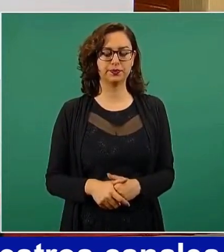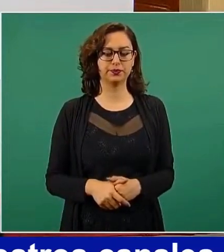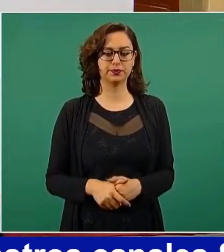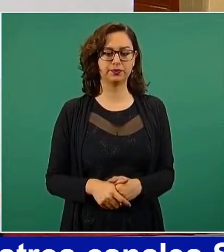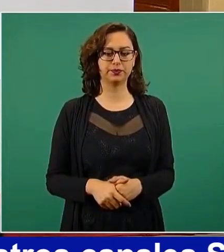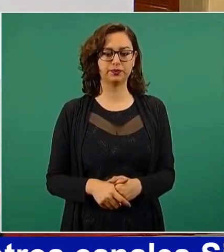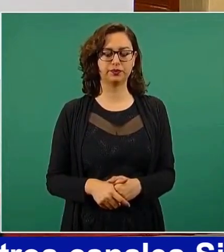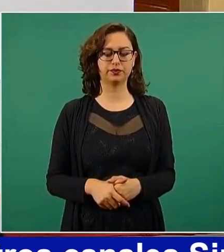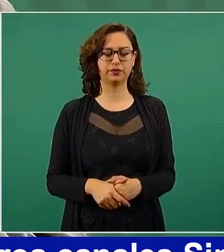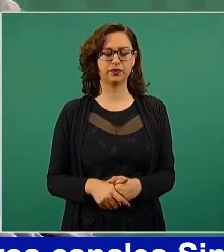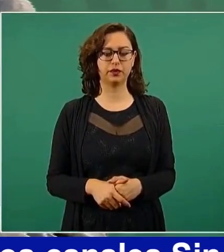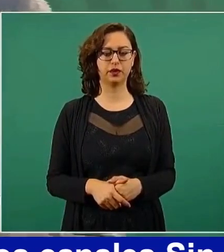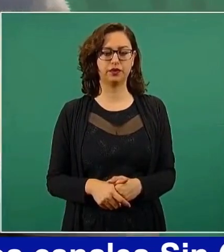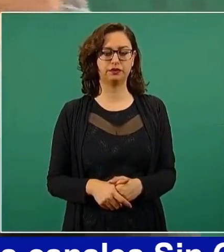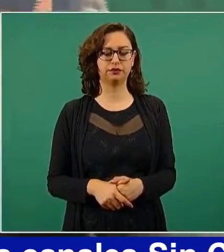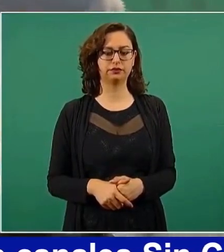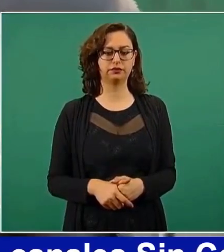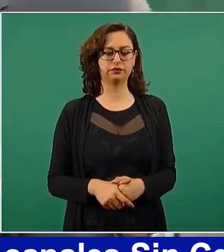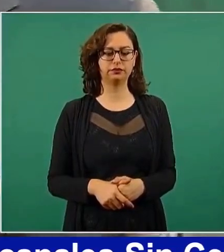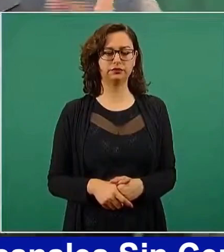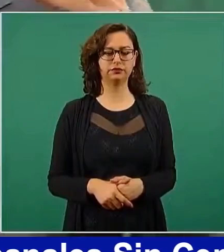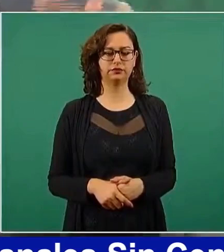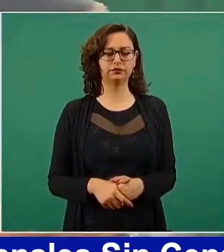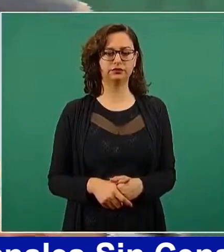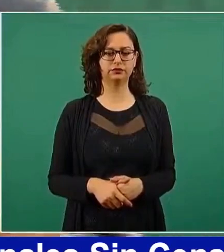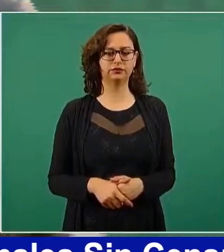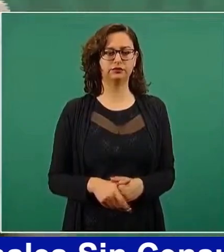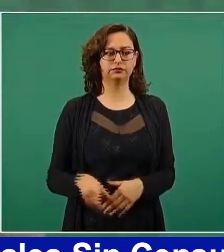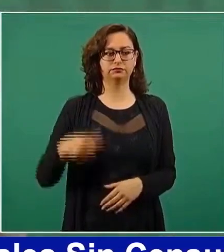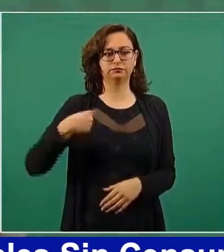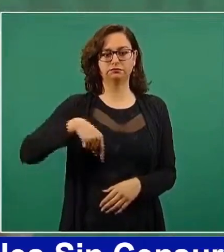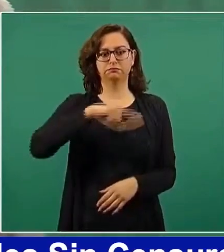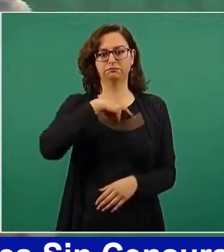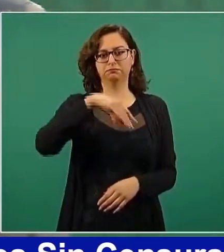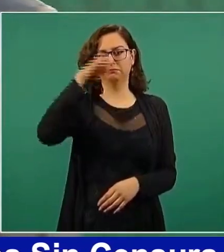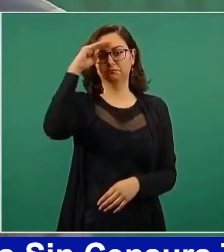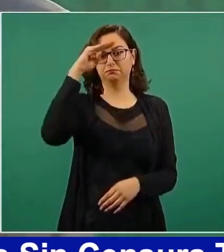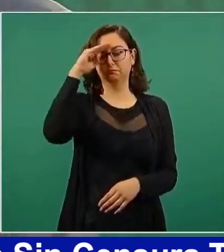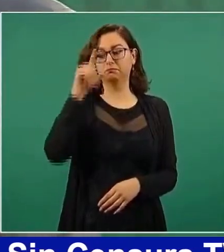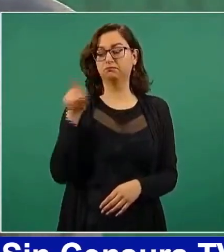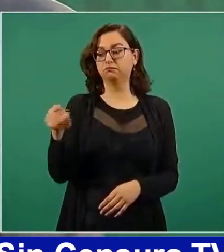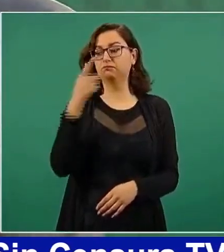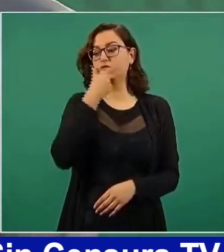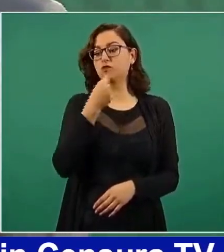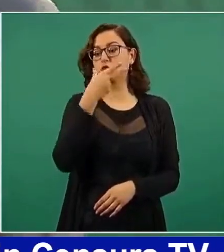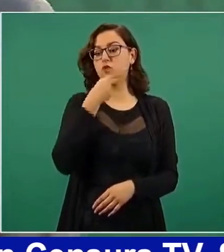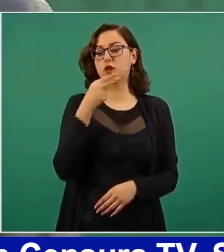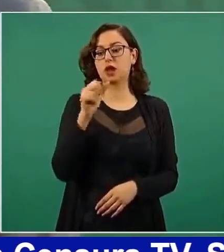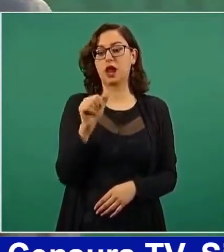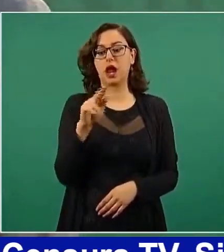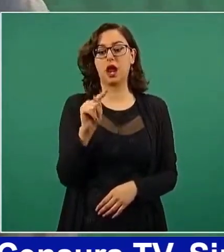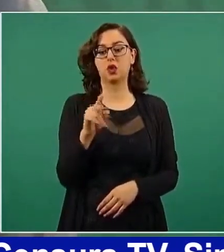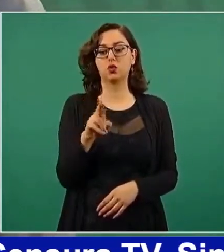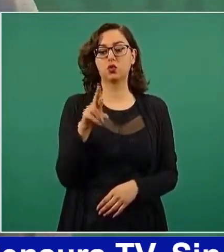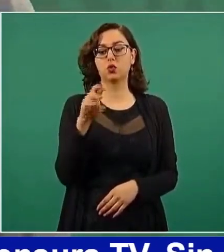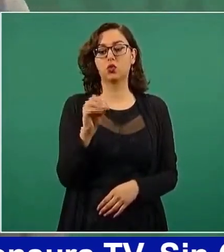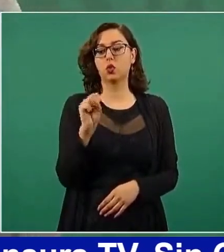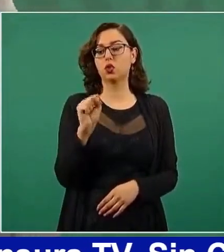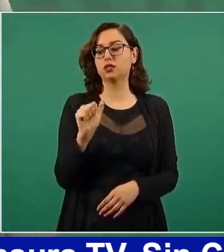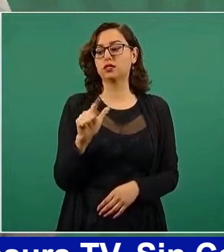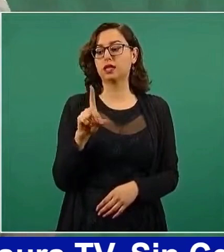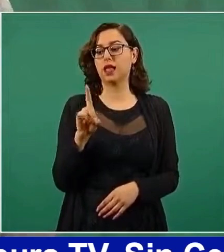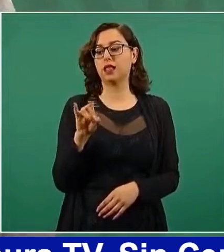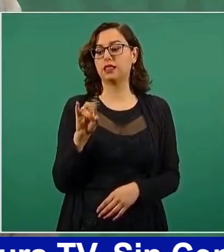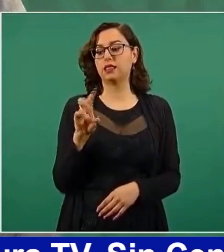nosotros, es mi opinión, consideramos que el ministro Arturo Saldívar es una gente íntegra que podría llevar a